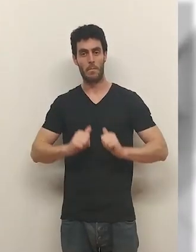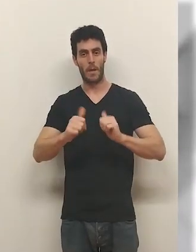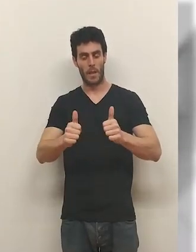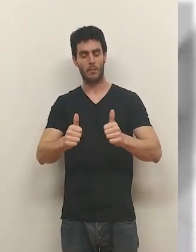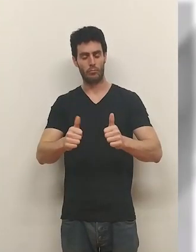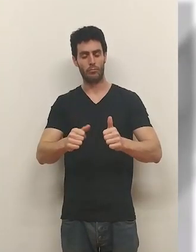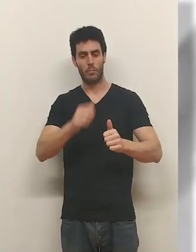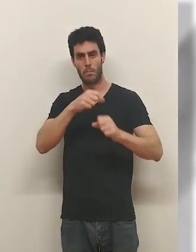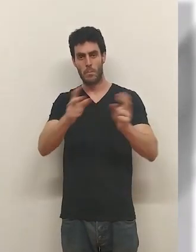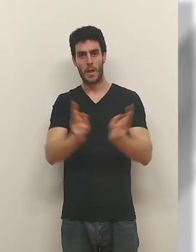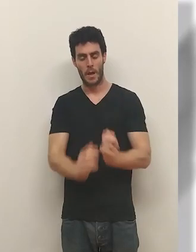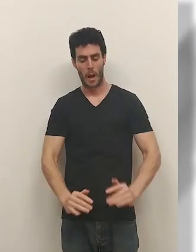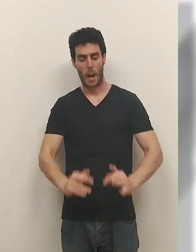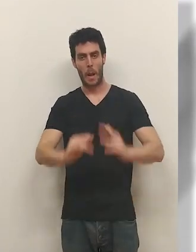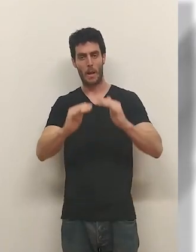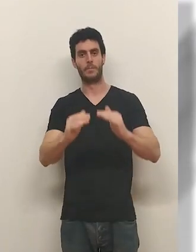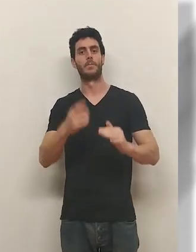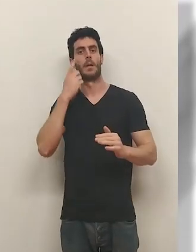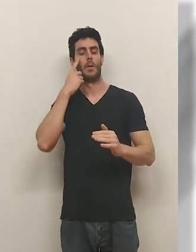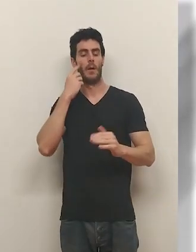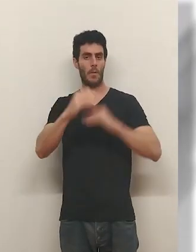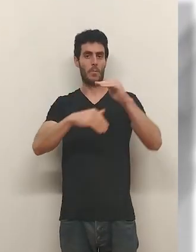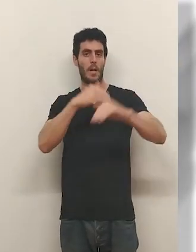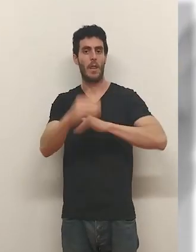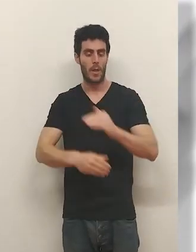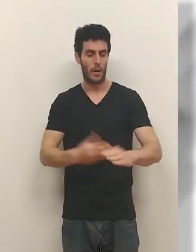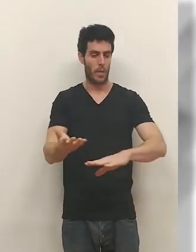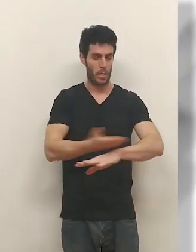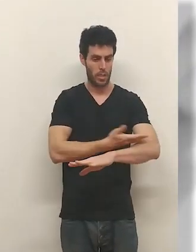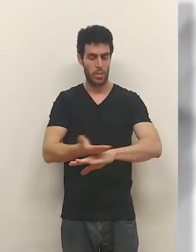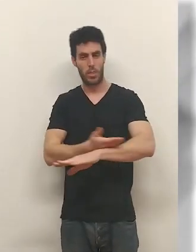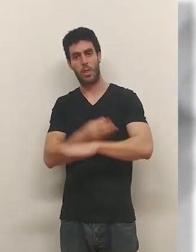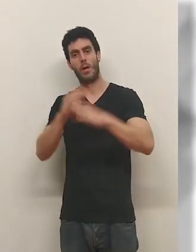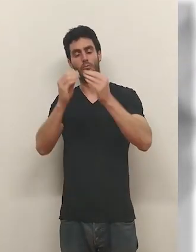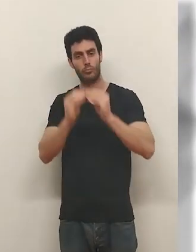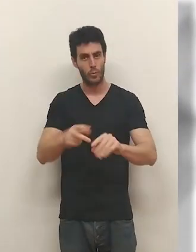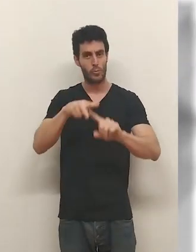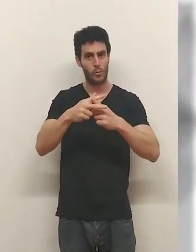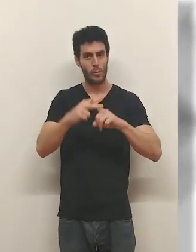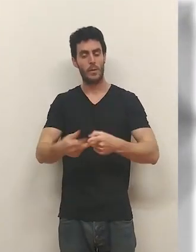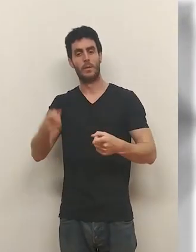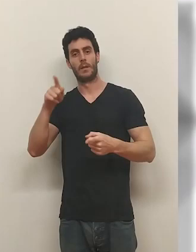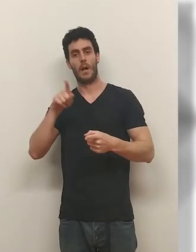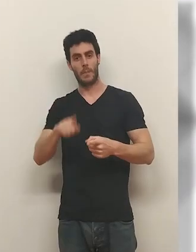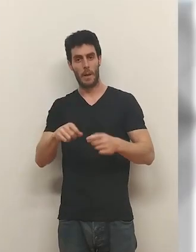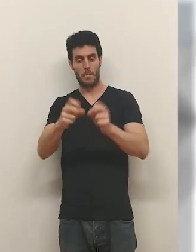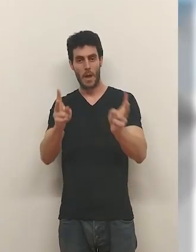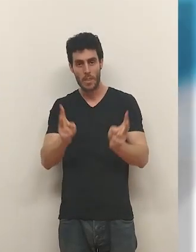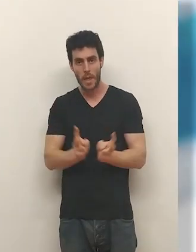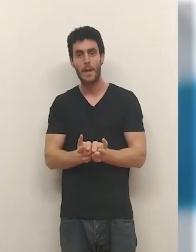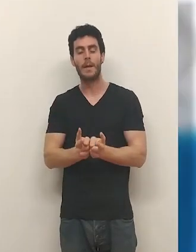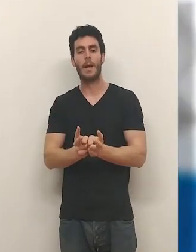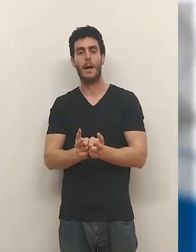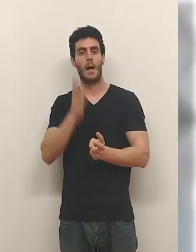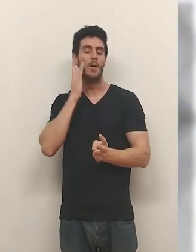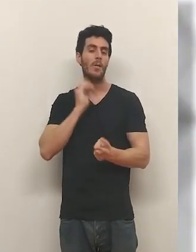llenado de la piscina. Reparaciones de sobraderos, todo lo que tiene que ver con arreglar los vasos de la piscina, la